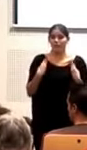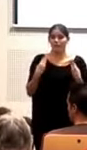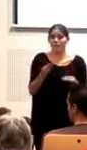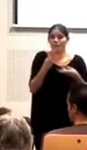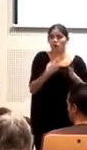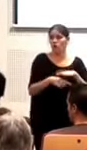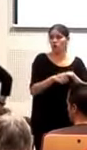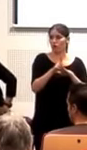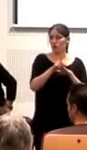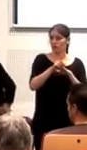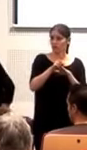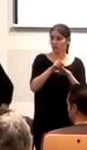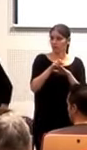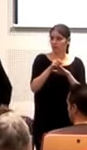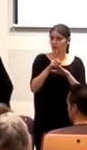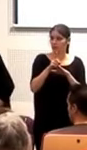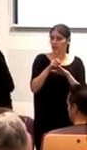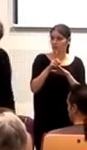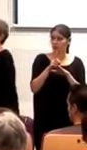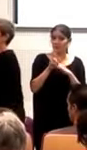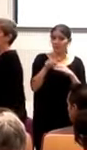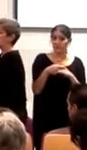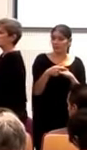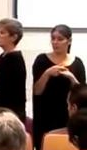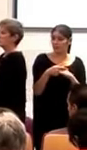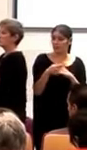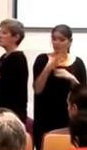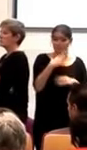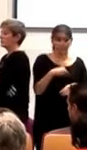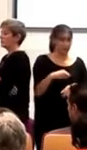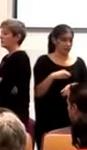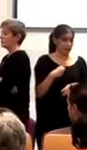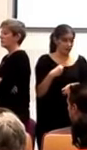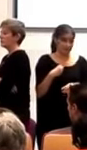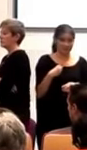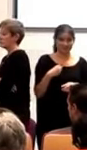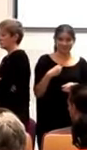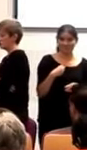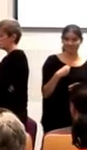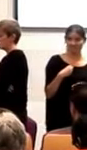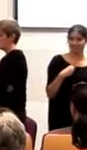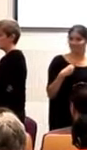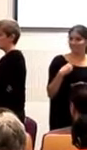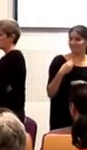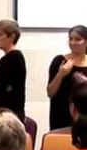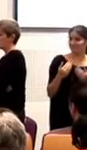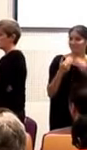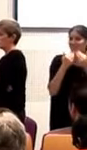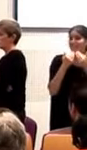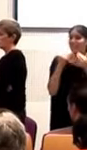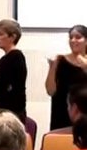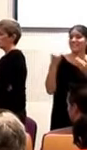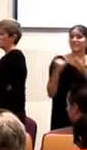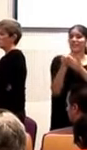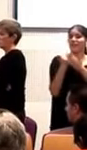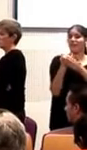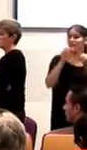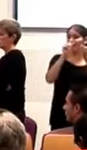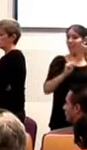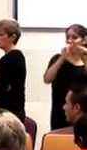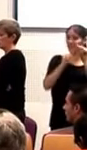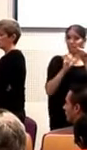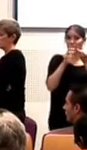la persona infectada. Y también pues agradecer estas jornadas y agradecer el que se pueda conocer todas estas